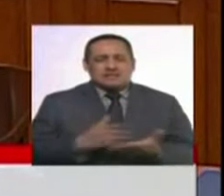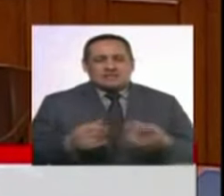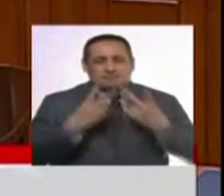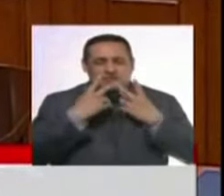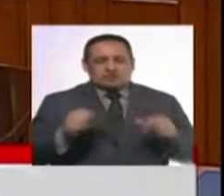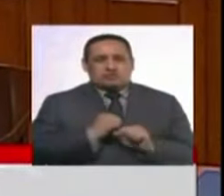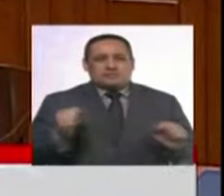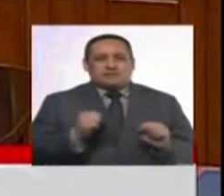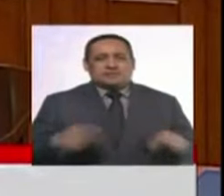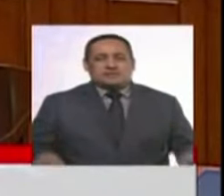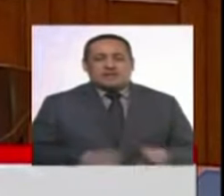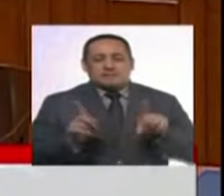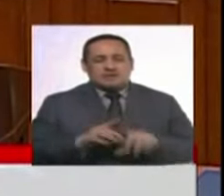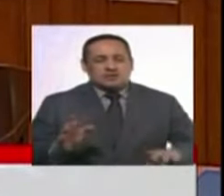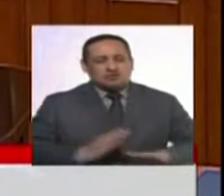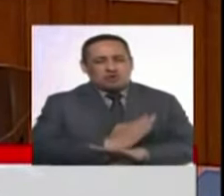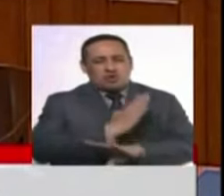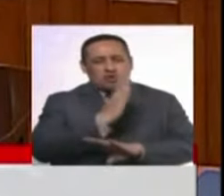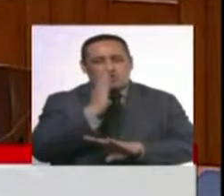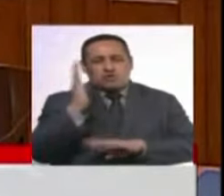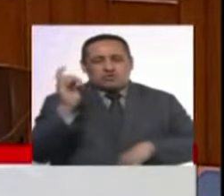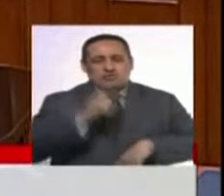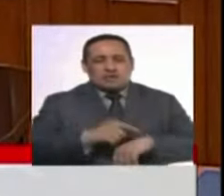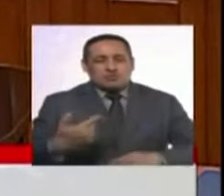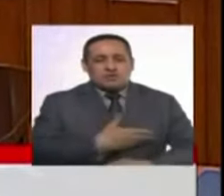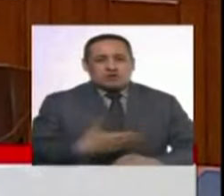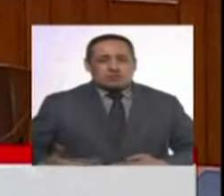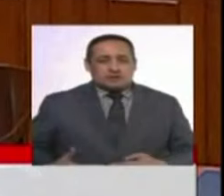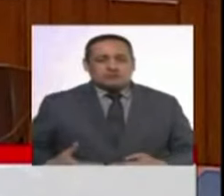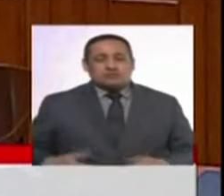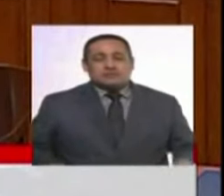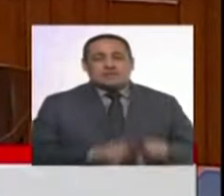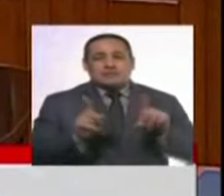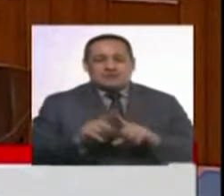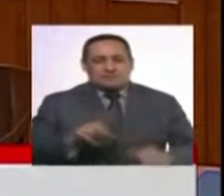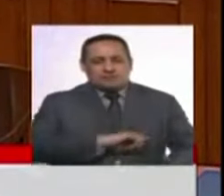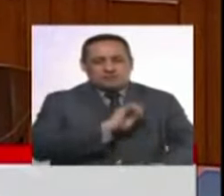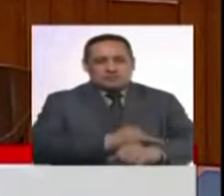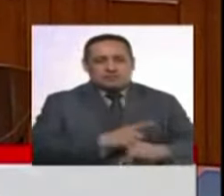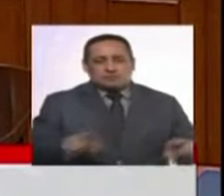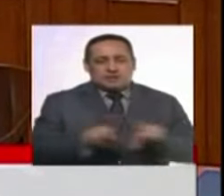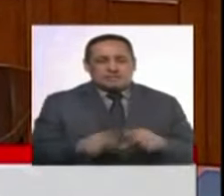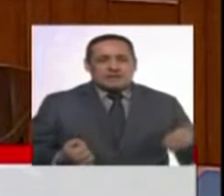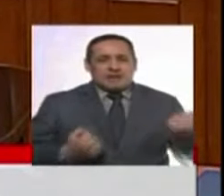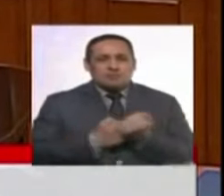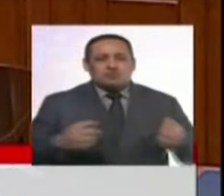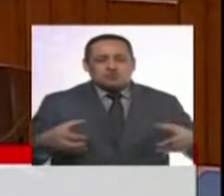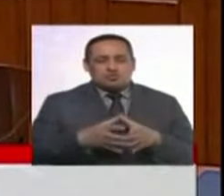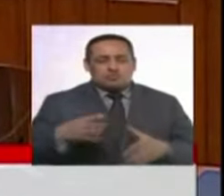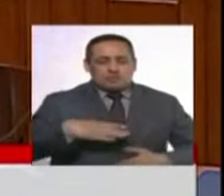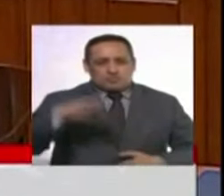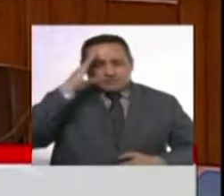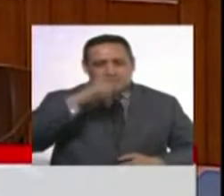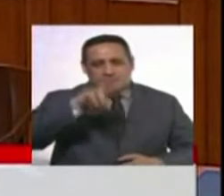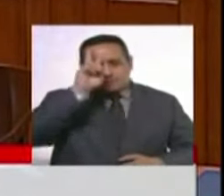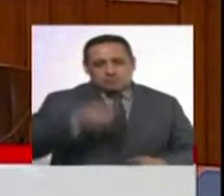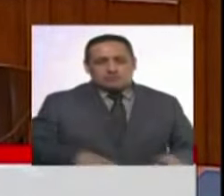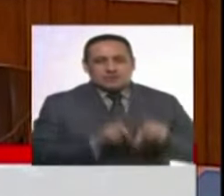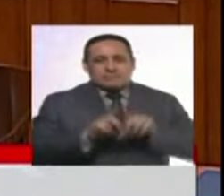extraño que a lo largo de distintos periodos gubernamentales el fortalecimiento y apoyo a nuestra Policía Nacional de Perú